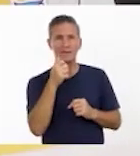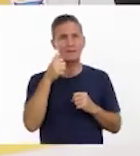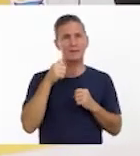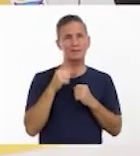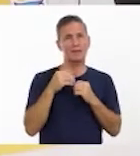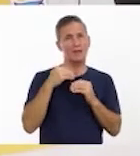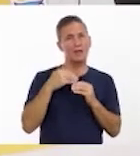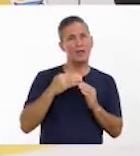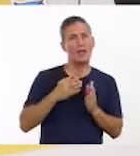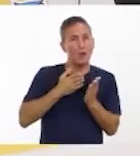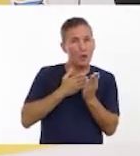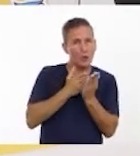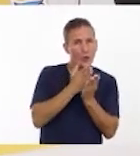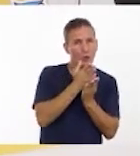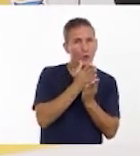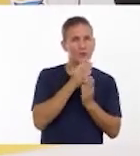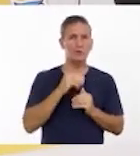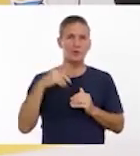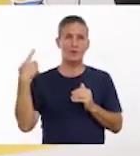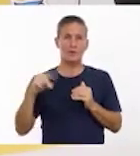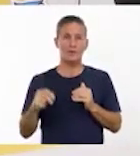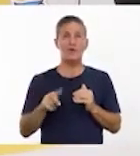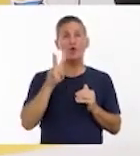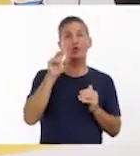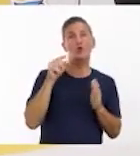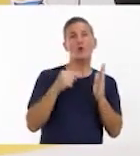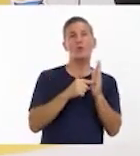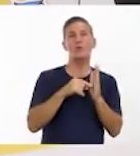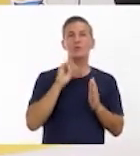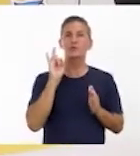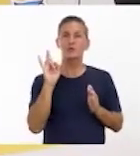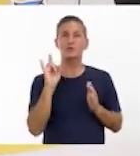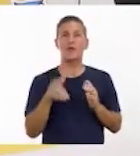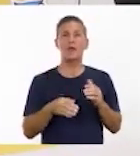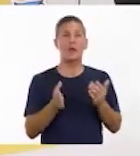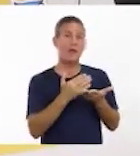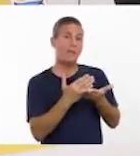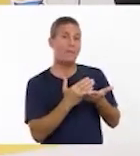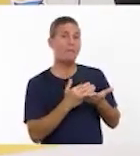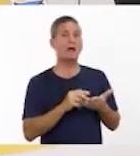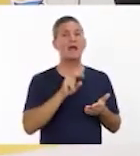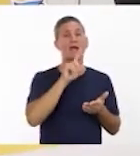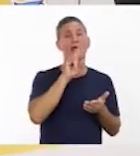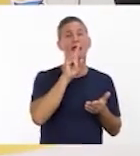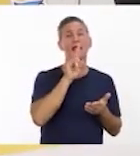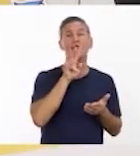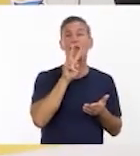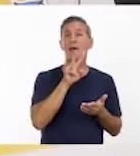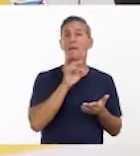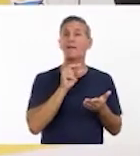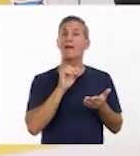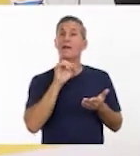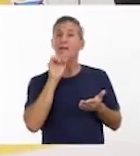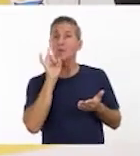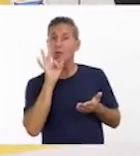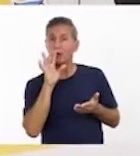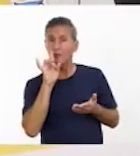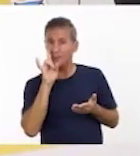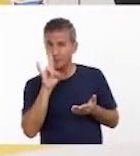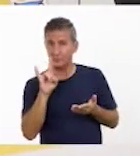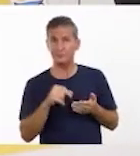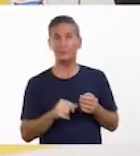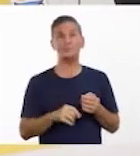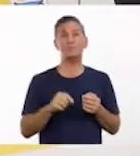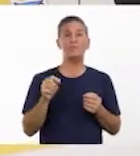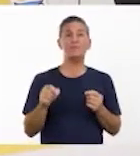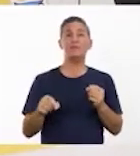Fíjense que podemos continuar con el ejercicio 2.7, página 29, 2.8,